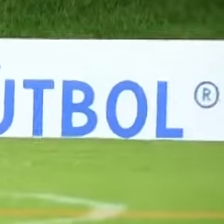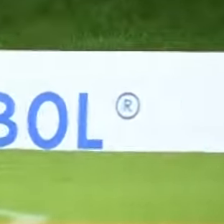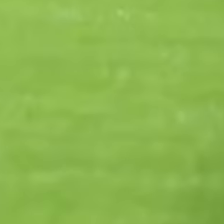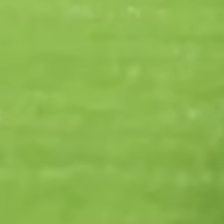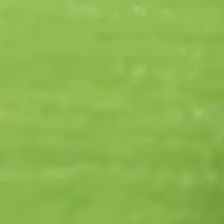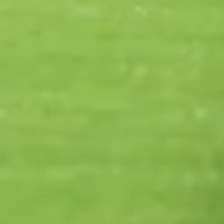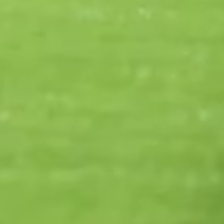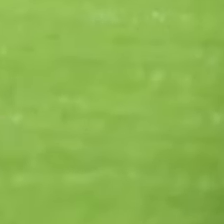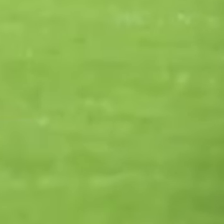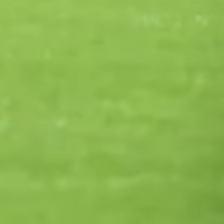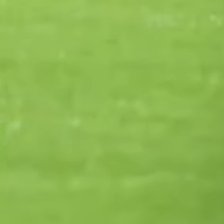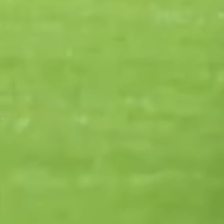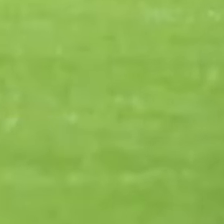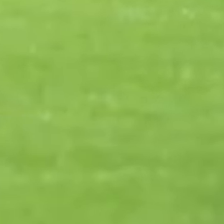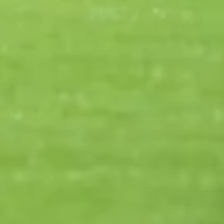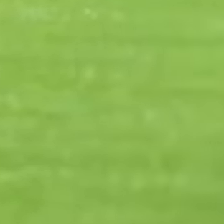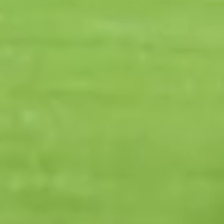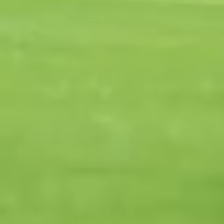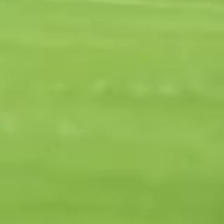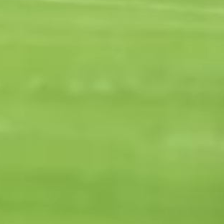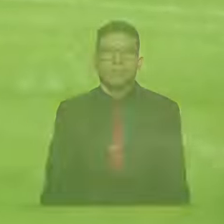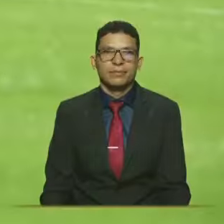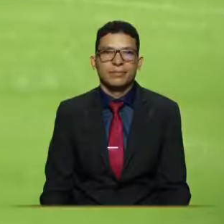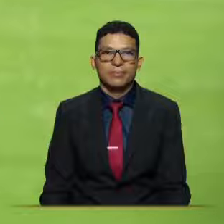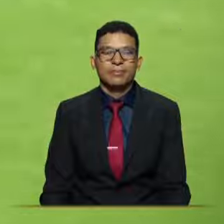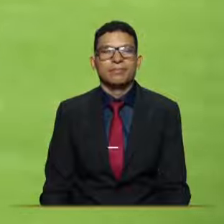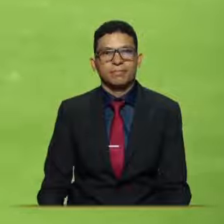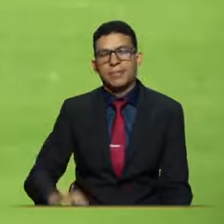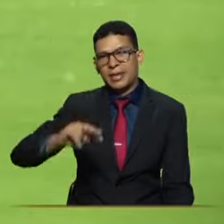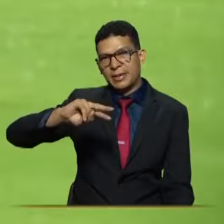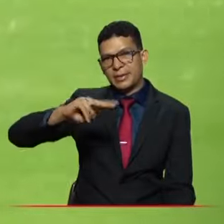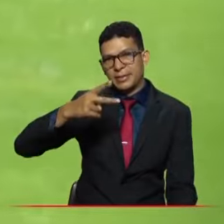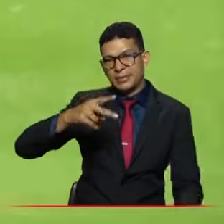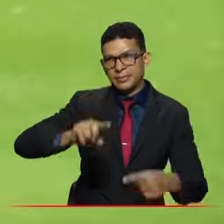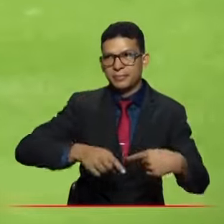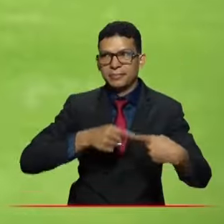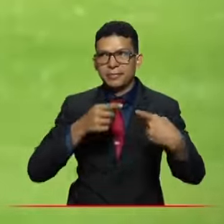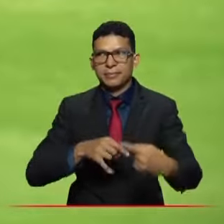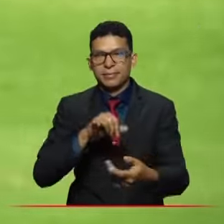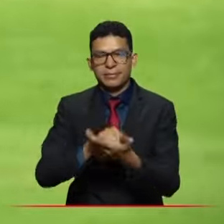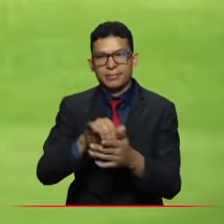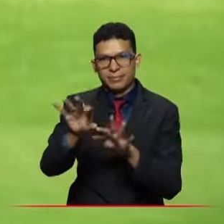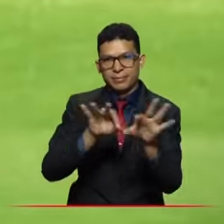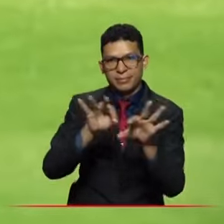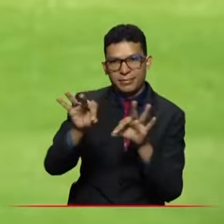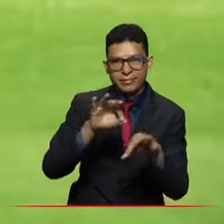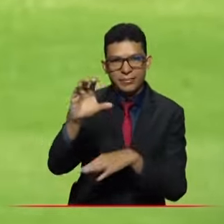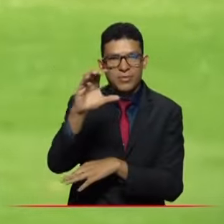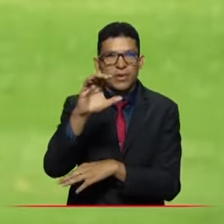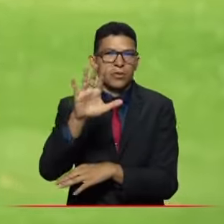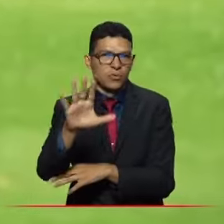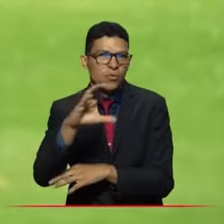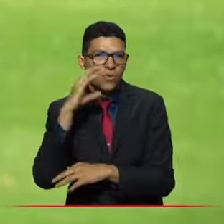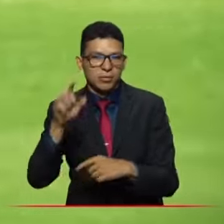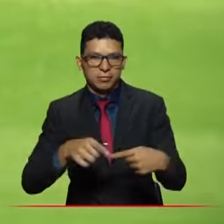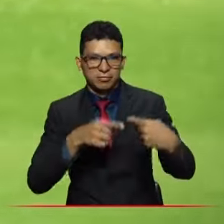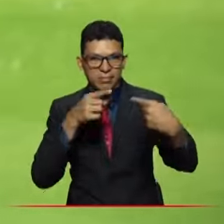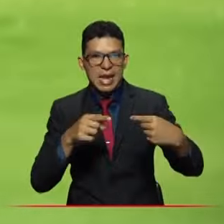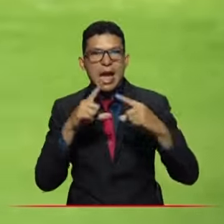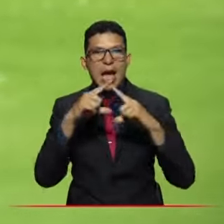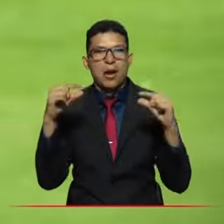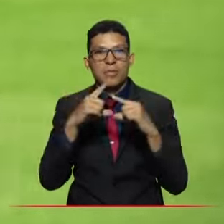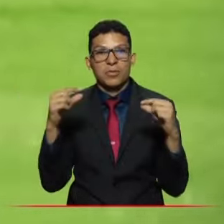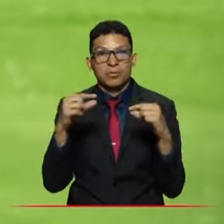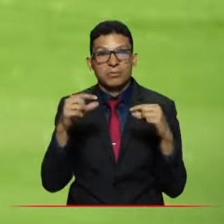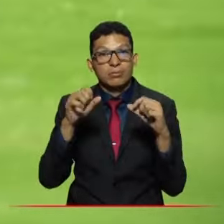tarde noche en Aviñón, Francia, llevará a cabo su segundo partido y lo hará ante la selección de Japón para darle cierre a la fase